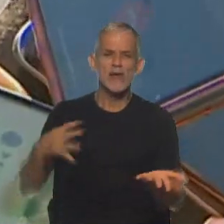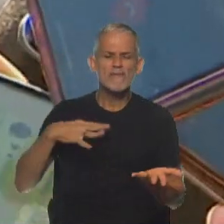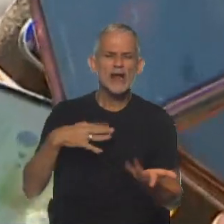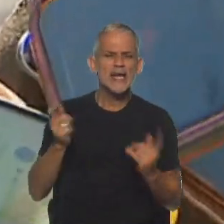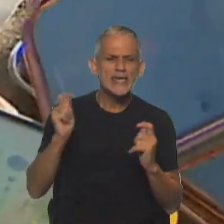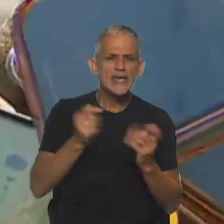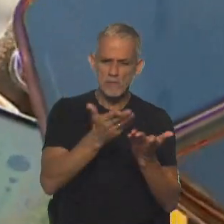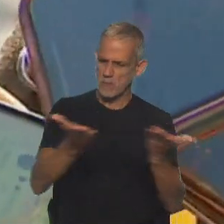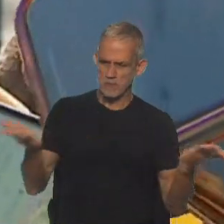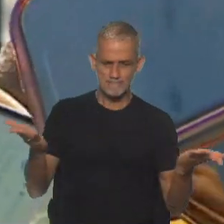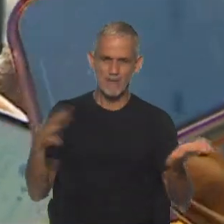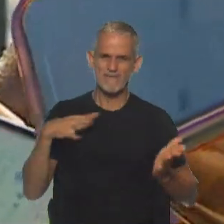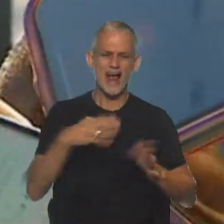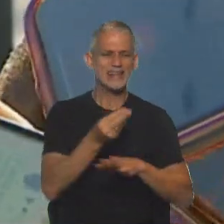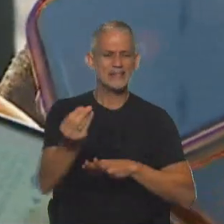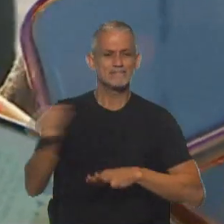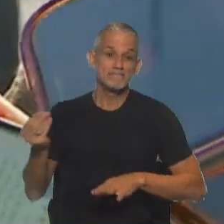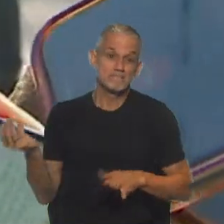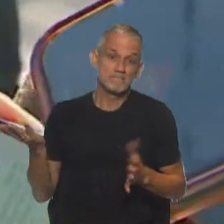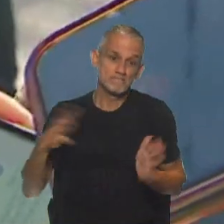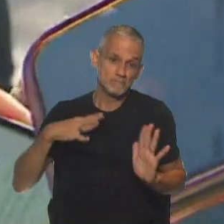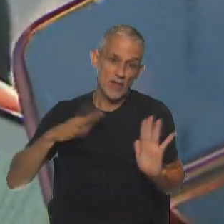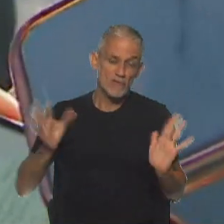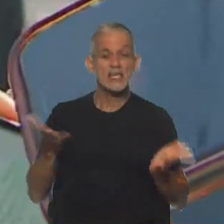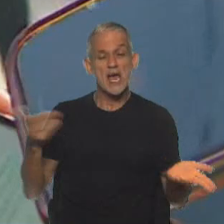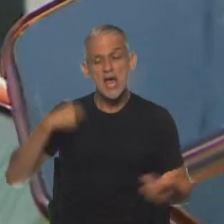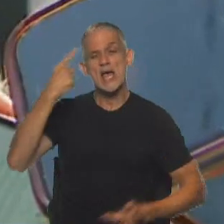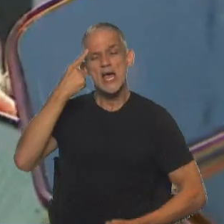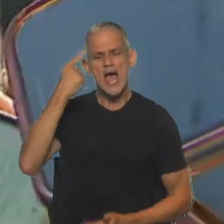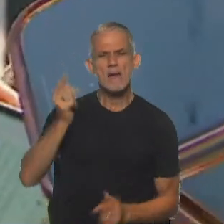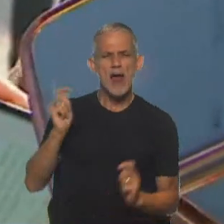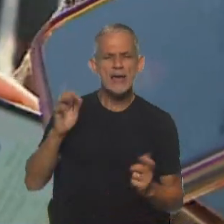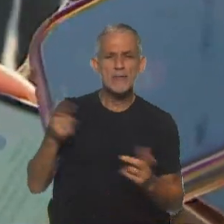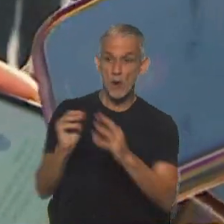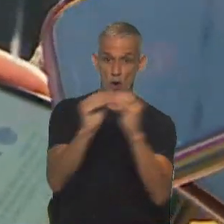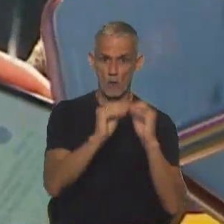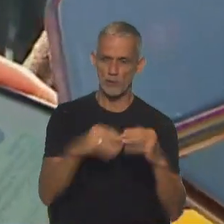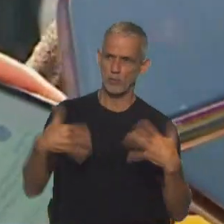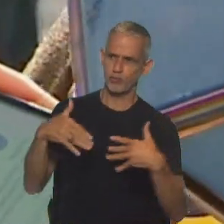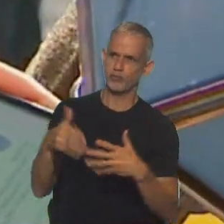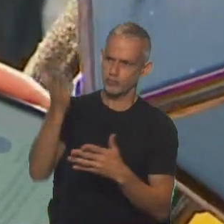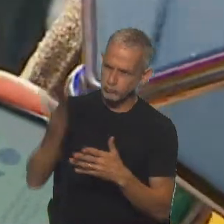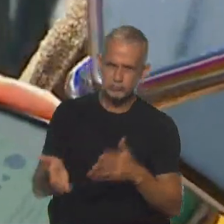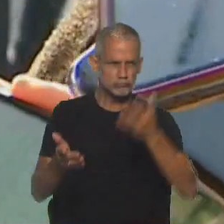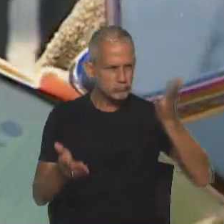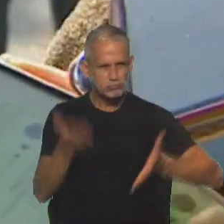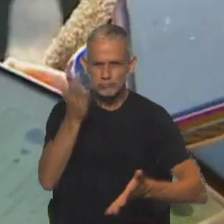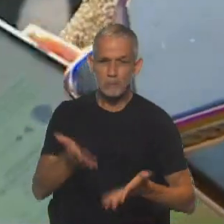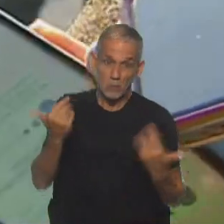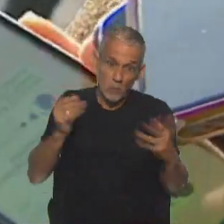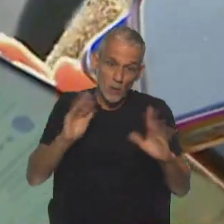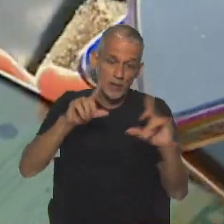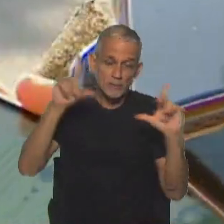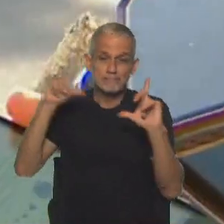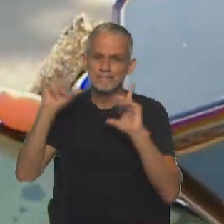serán los candidatos no está establecida, pero claramente uno empieza a ver a grandes compañeros, fundamentalmente, ya